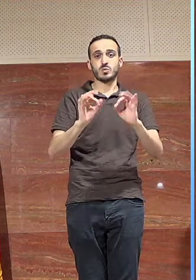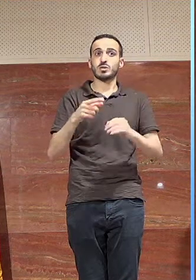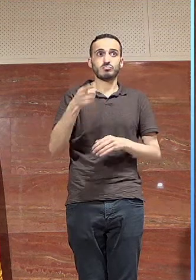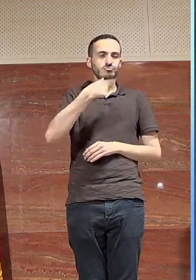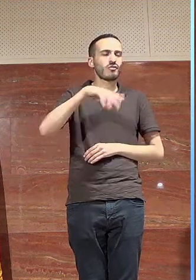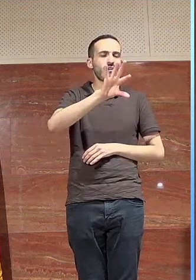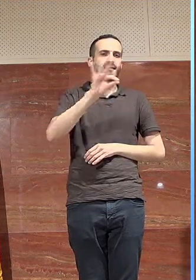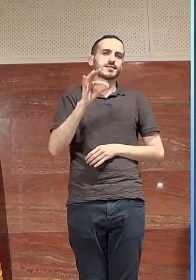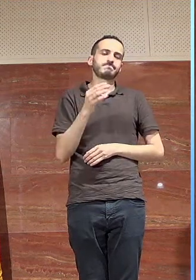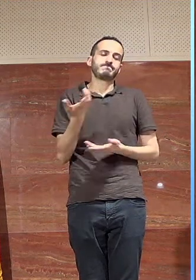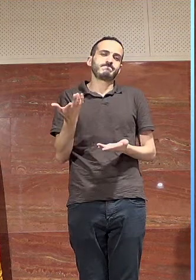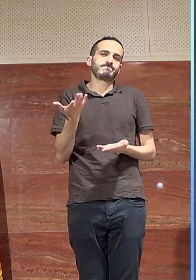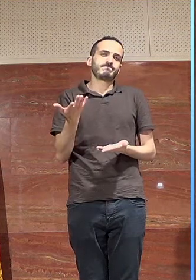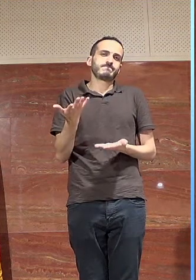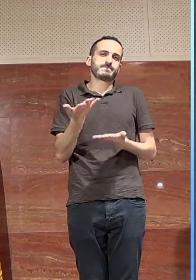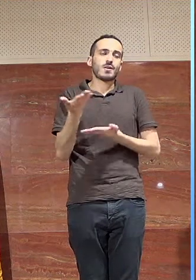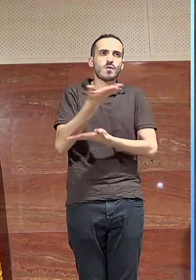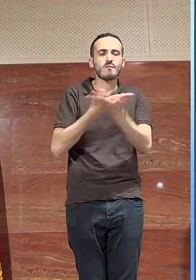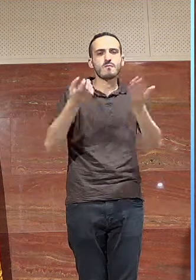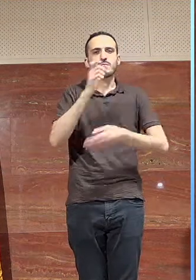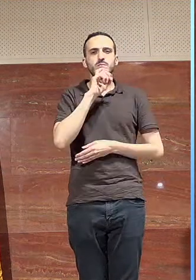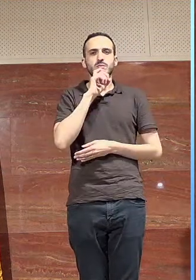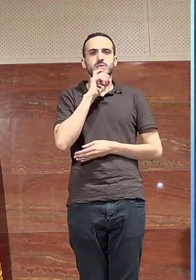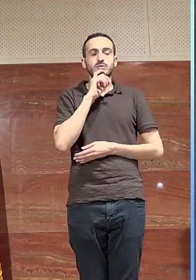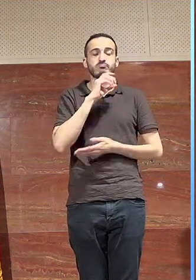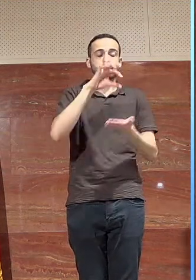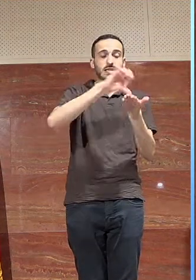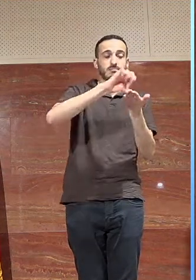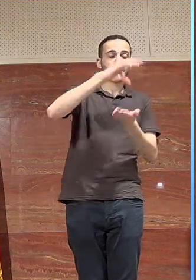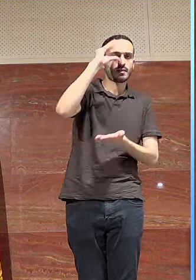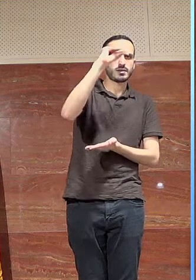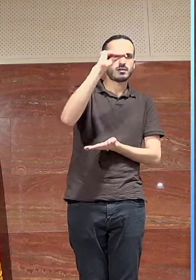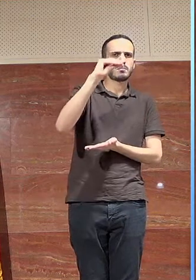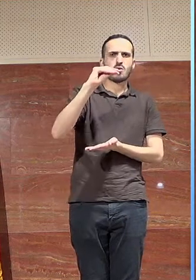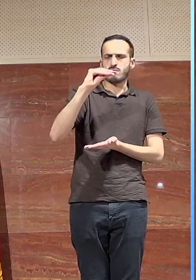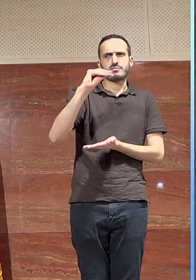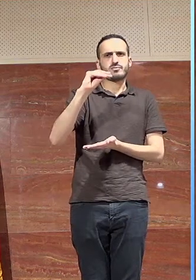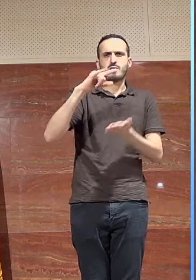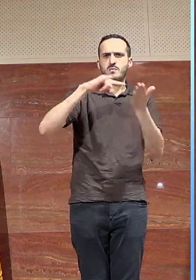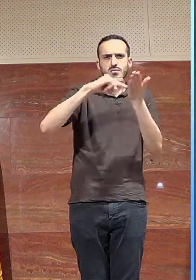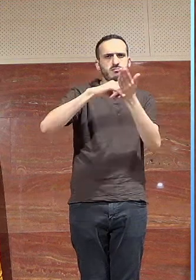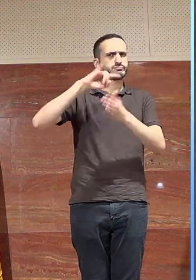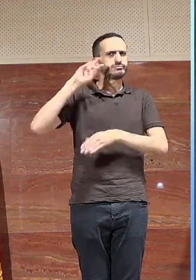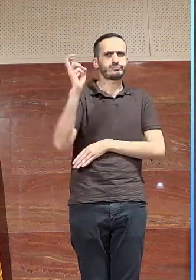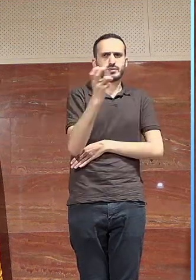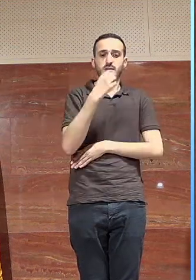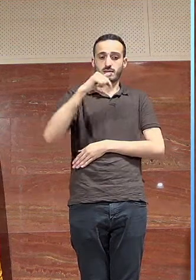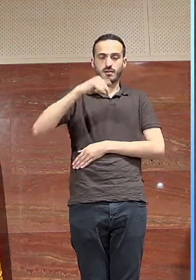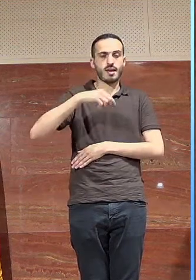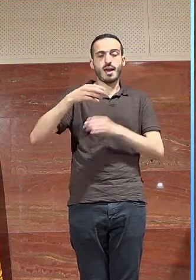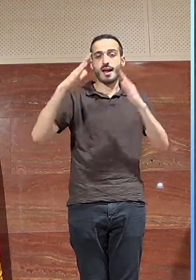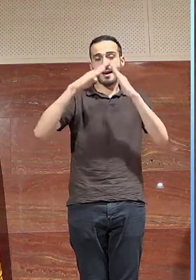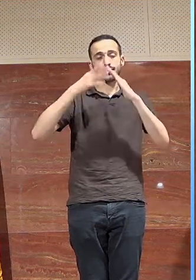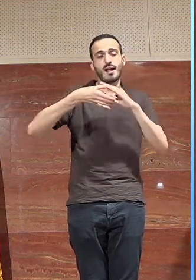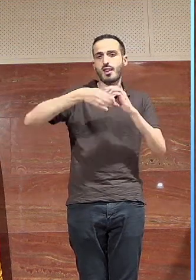¿no? Bueno, hasta aquí el movimiento de las Smart Cities, pero no es el único. Como sabéis, y aquí en CEAPAT se sabe muy bien,